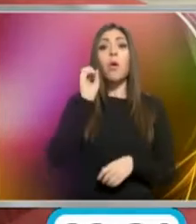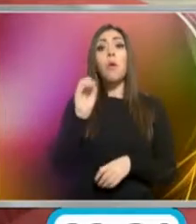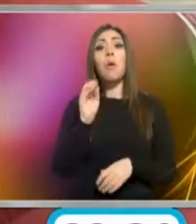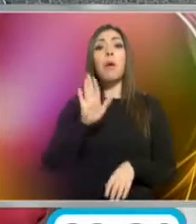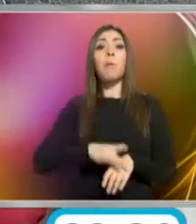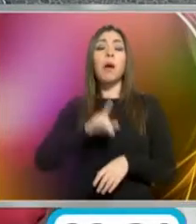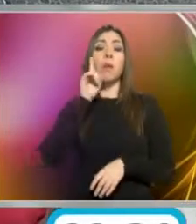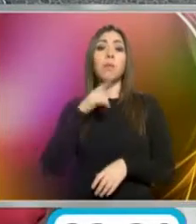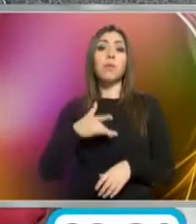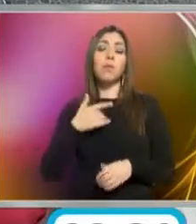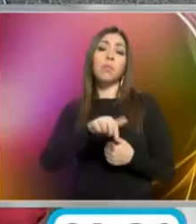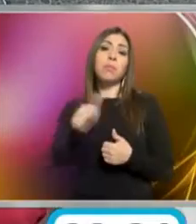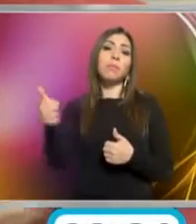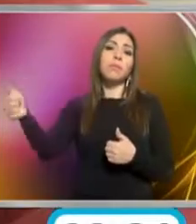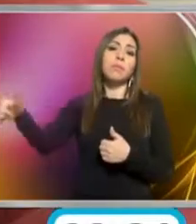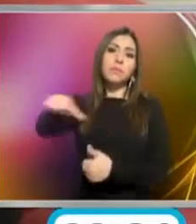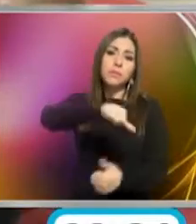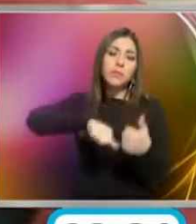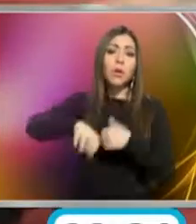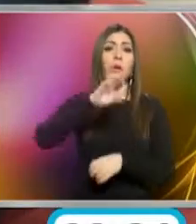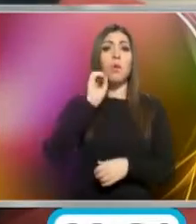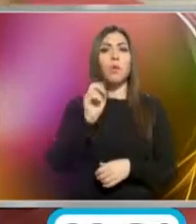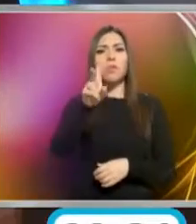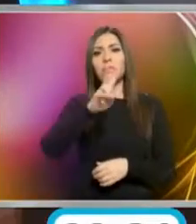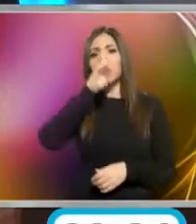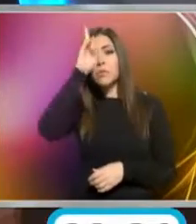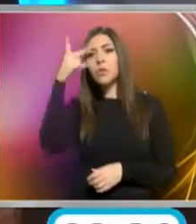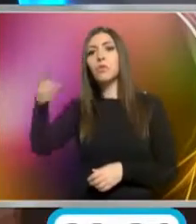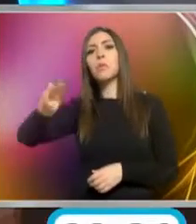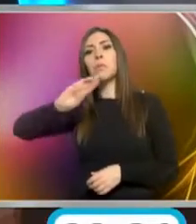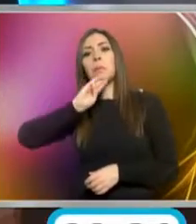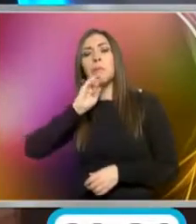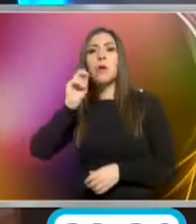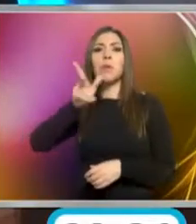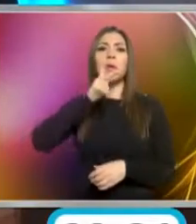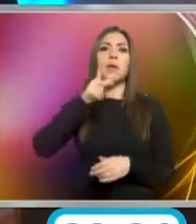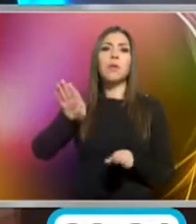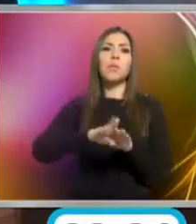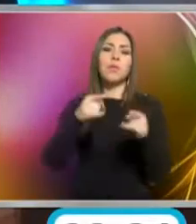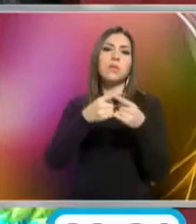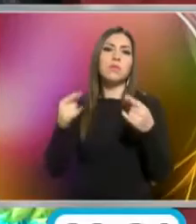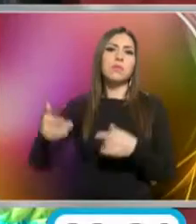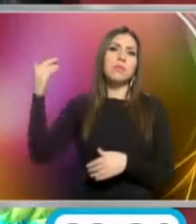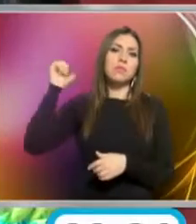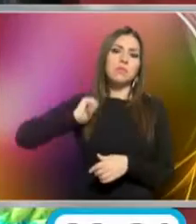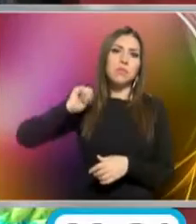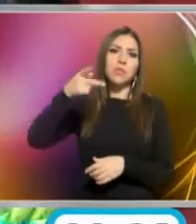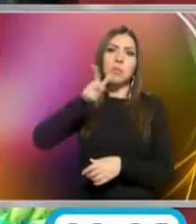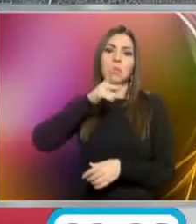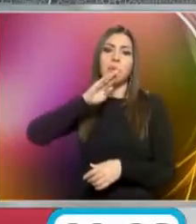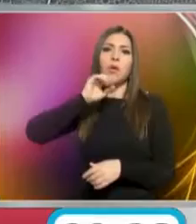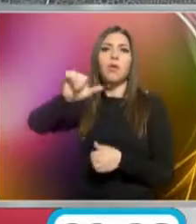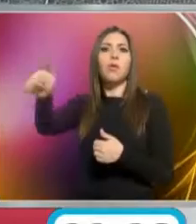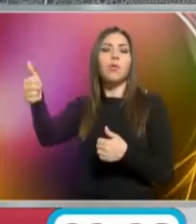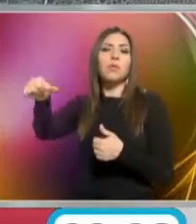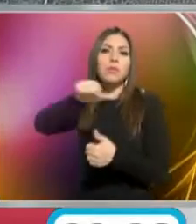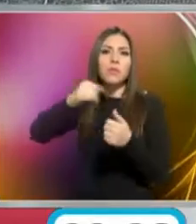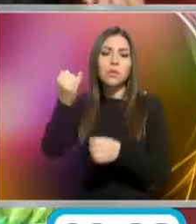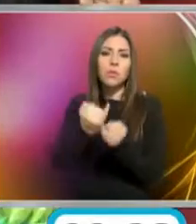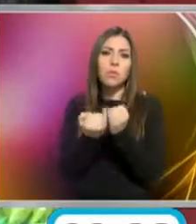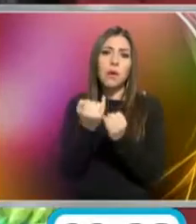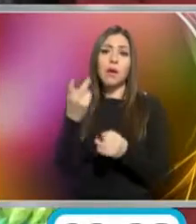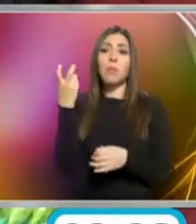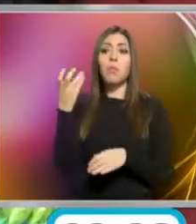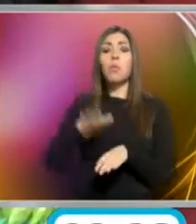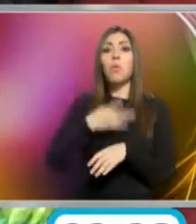una manera de ejercer venganza porque a lo mejor tu mamá, tu papá, en tu historia pasada hubo infidelidades y a lo mejor, bueno, pues antes de que me sean